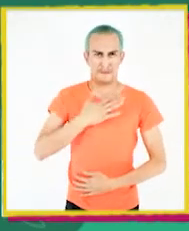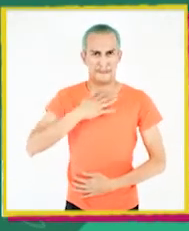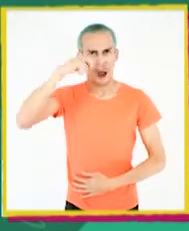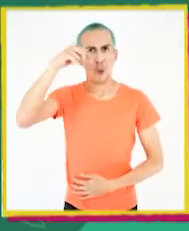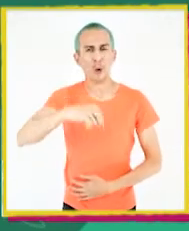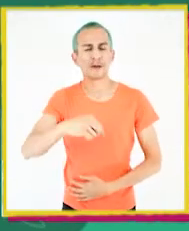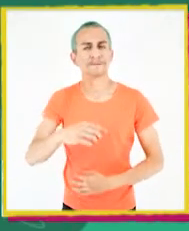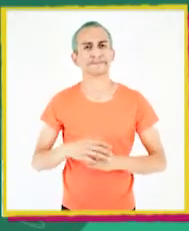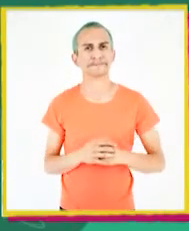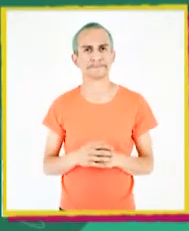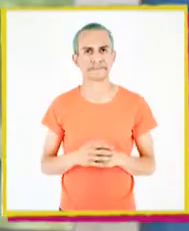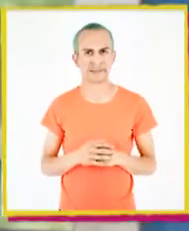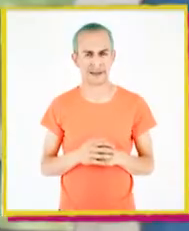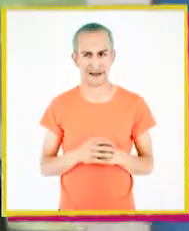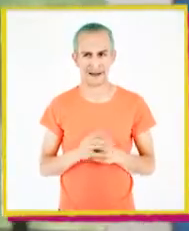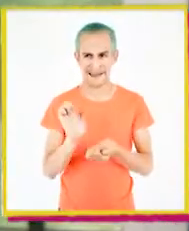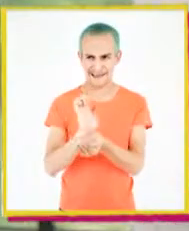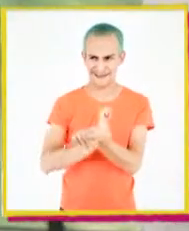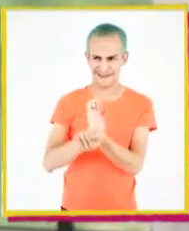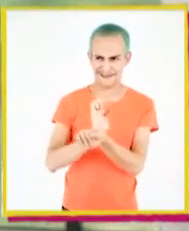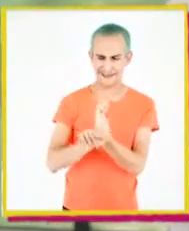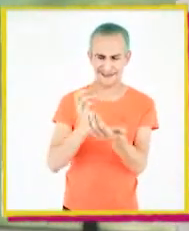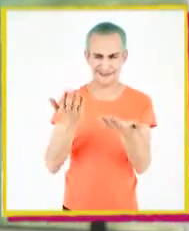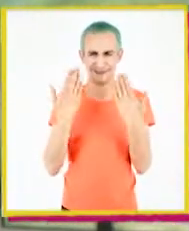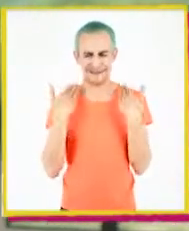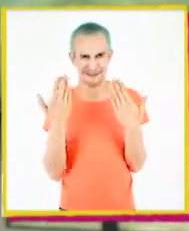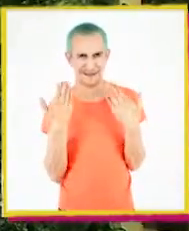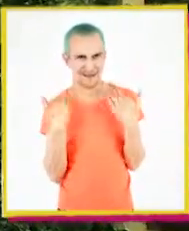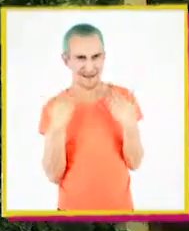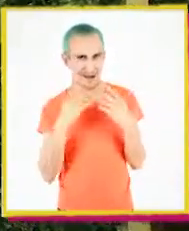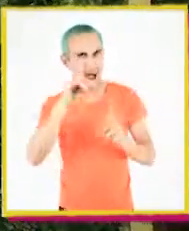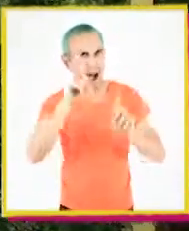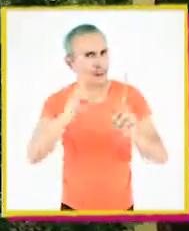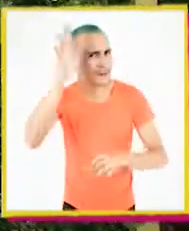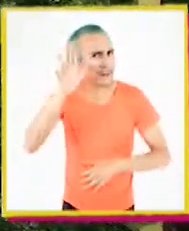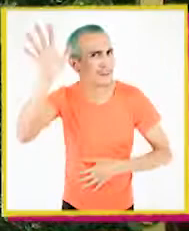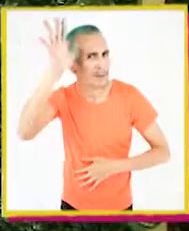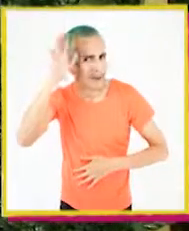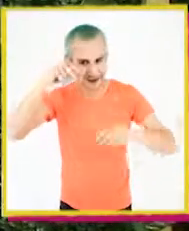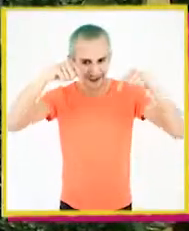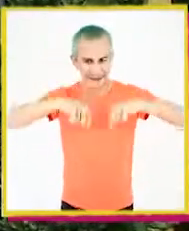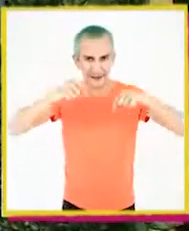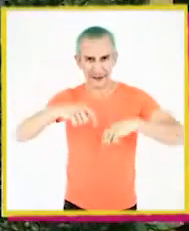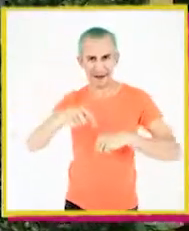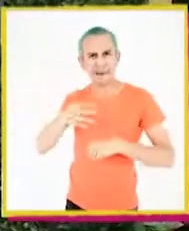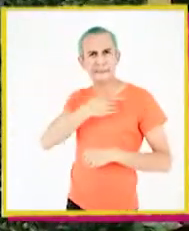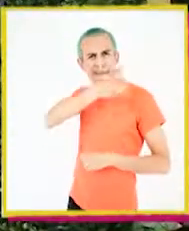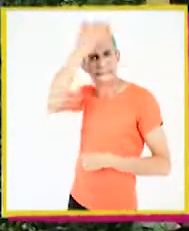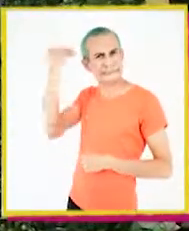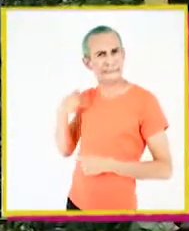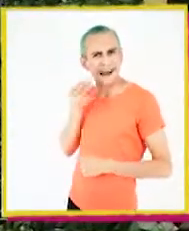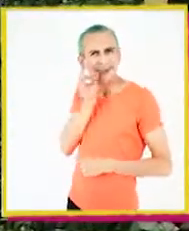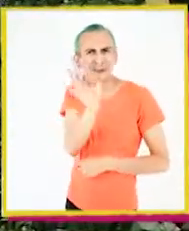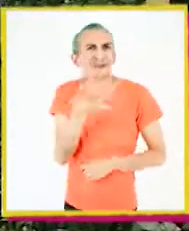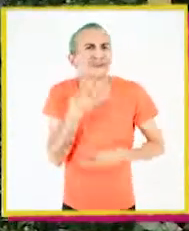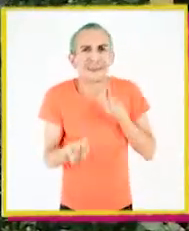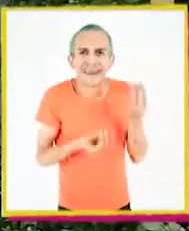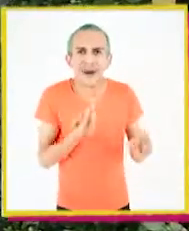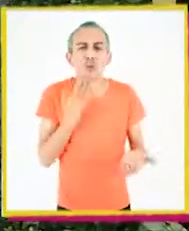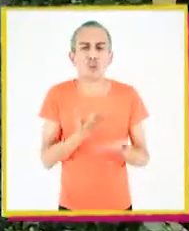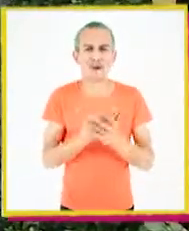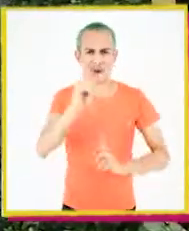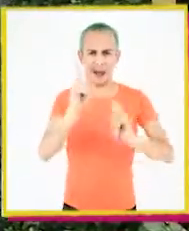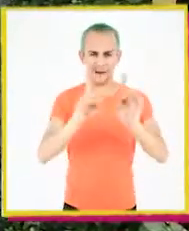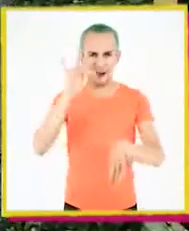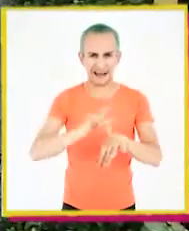hoy. La energía del calor. ¿Alguien imagina qué habrá querido decir Maca con eso?